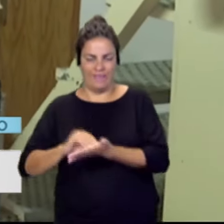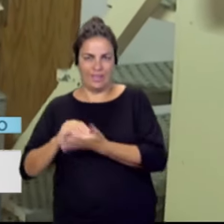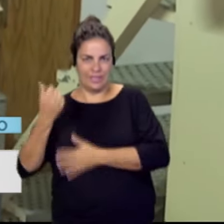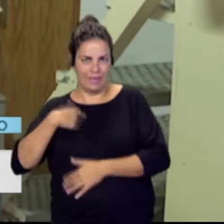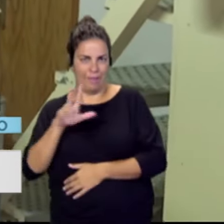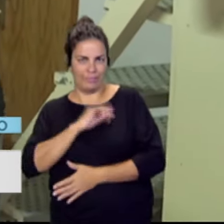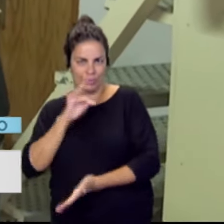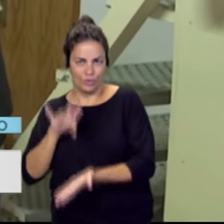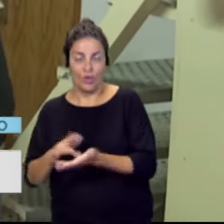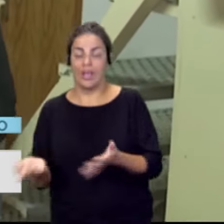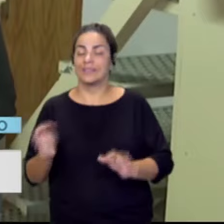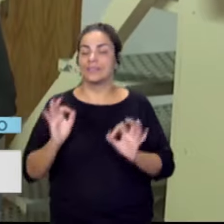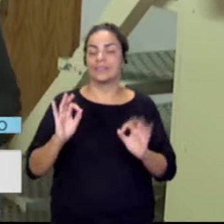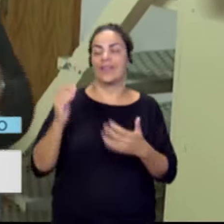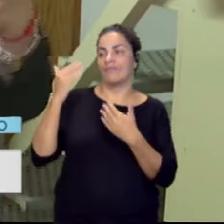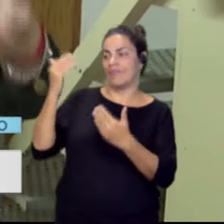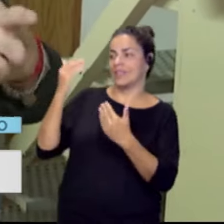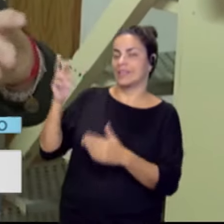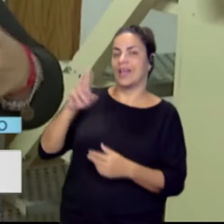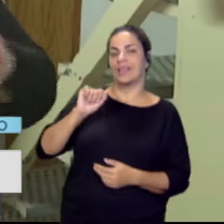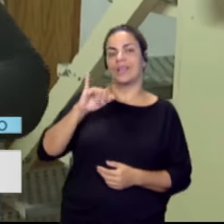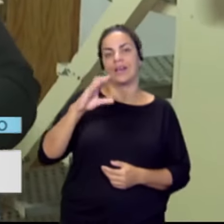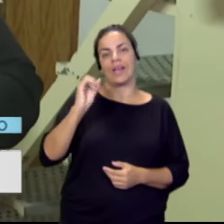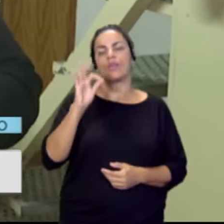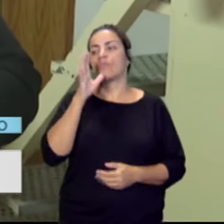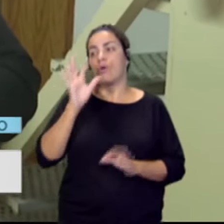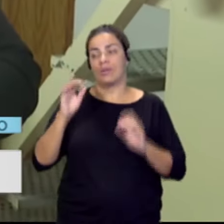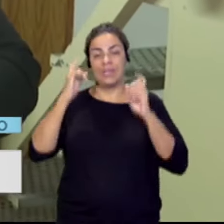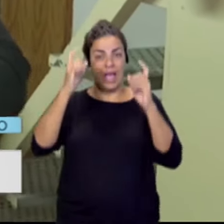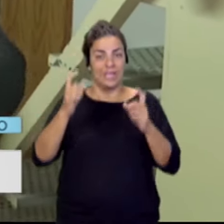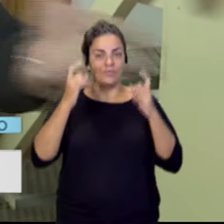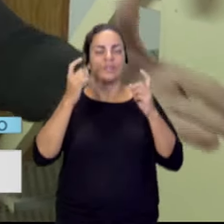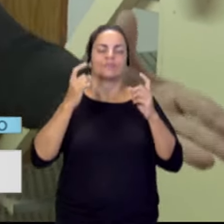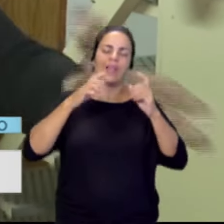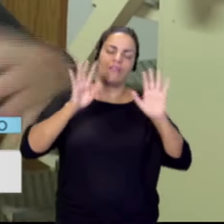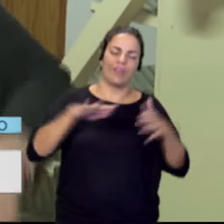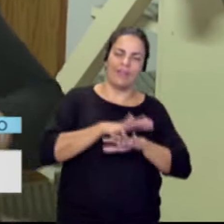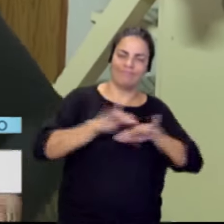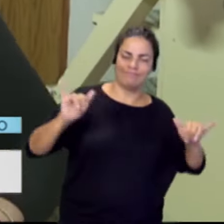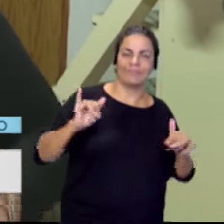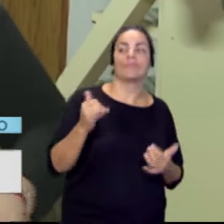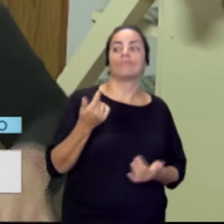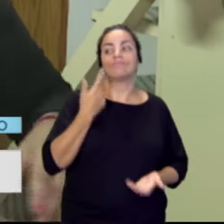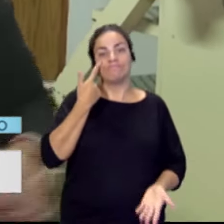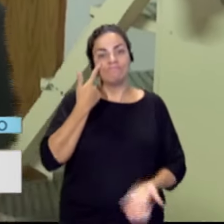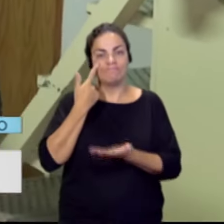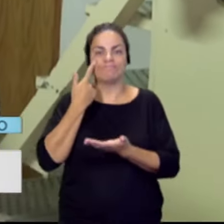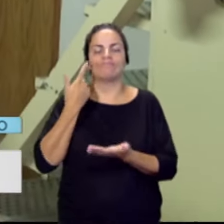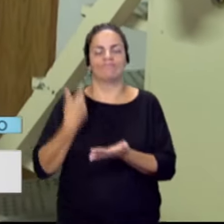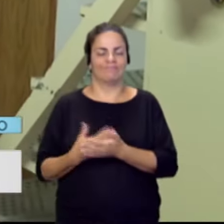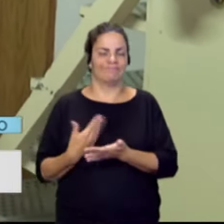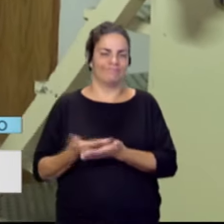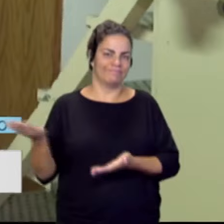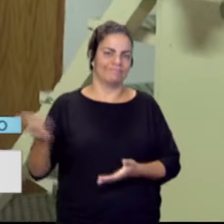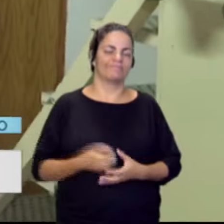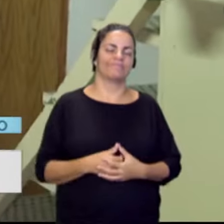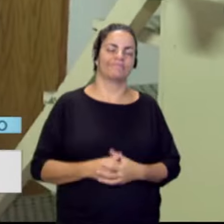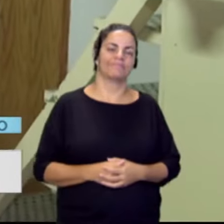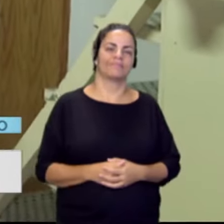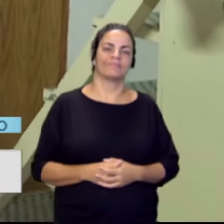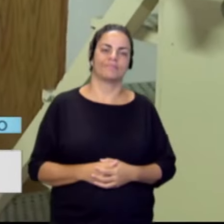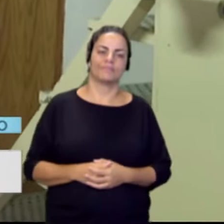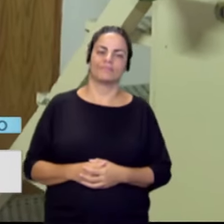Muchísimas felicidades para Raico, que siempre el esfuerzo pues siempre tiene su recompensa, y aquí tenemos un gran ejemplo. Yo te